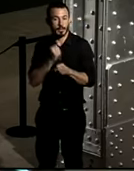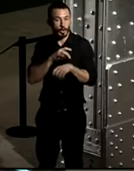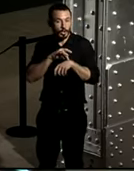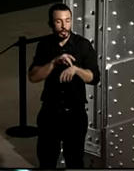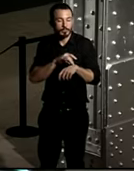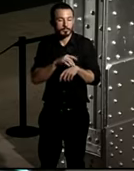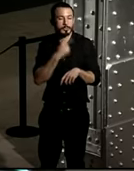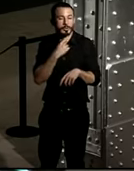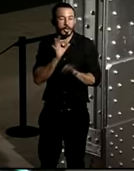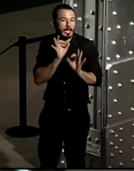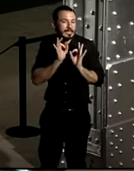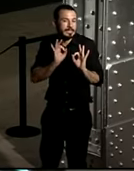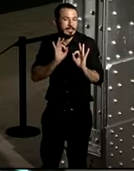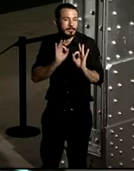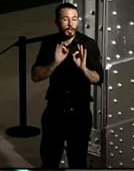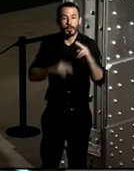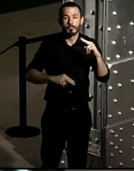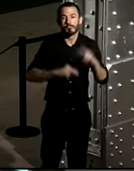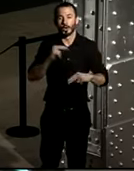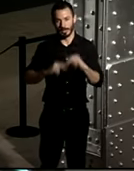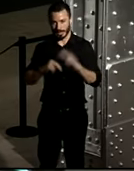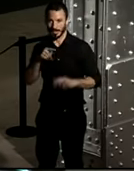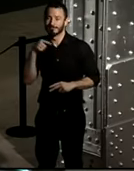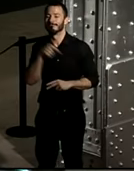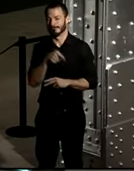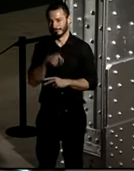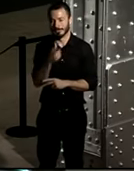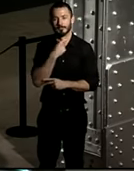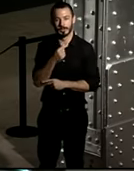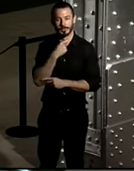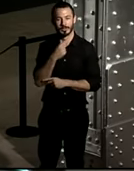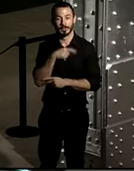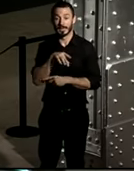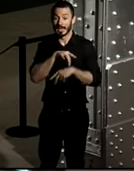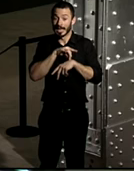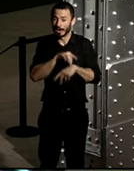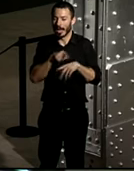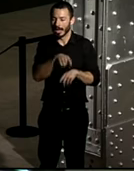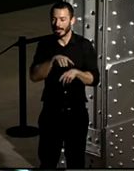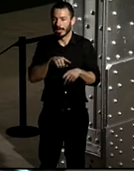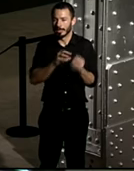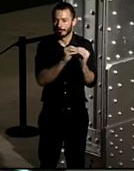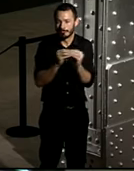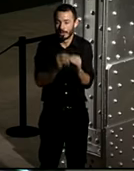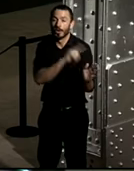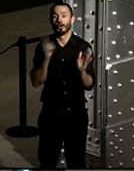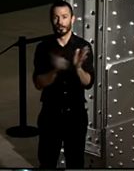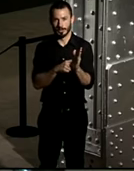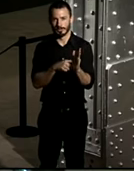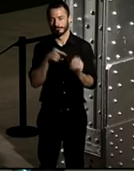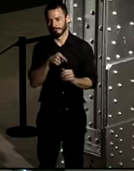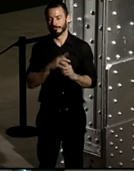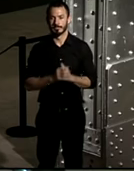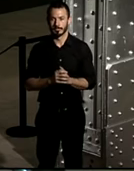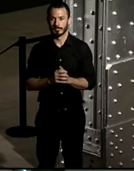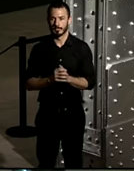guión en el montaje, que es el último lugar donde el guión se termina de completar, ¿no? ¿Y el